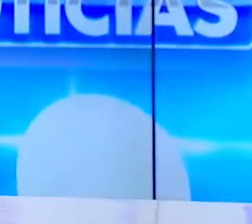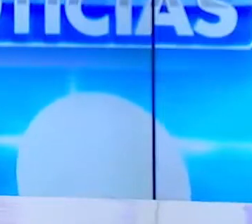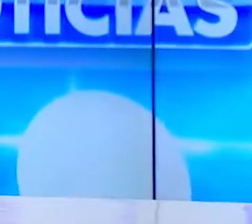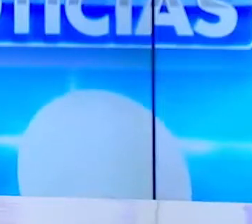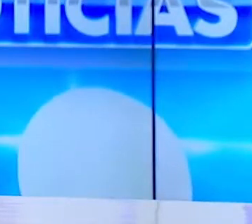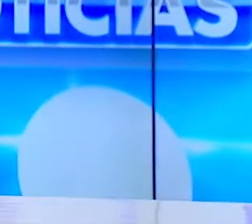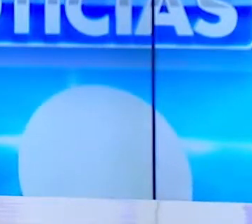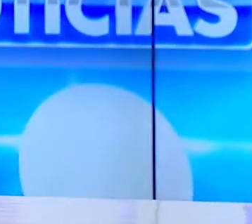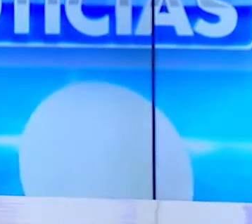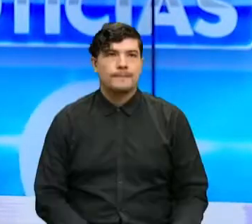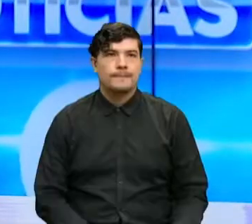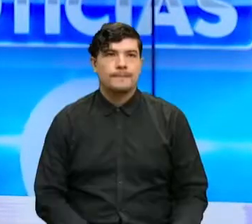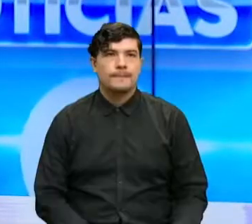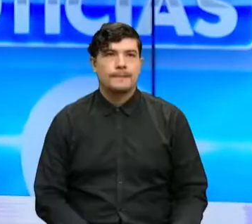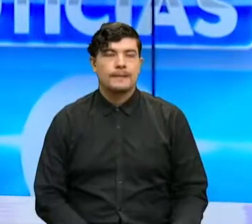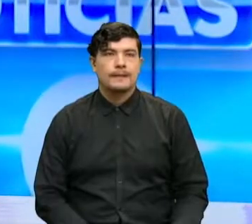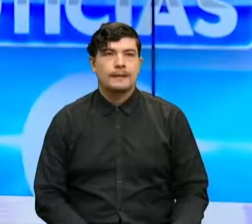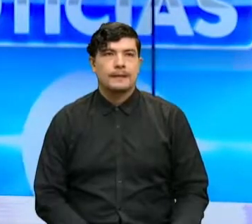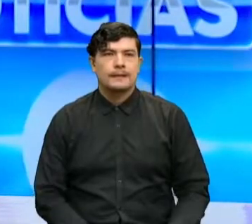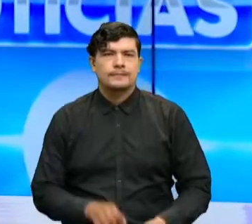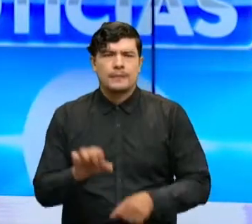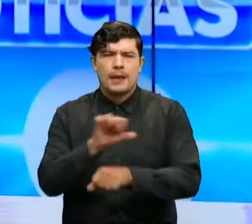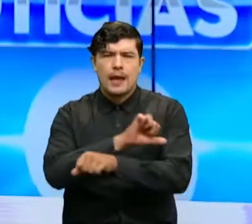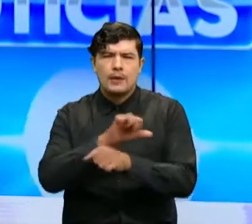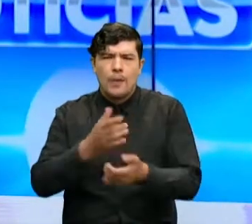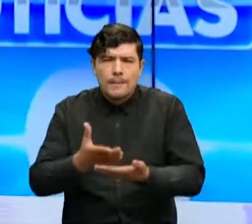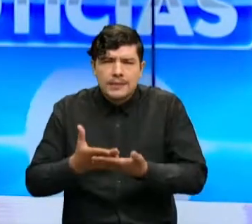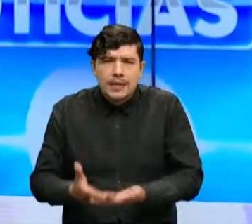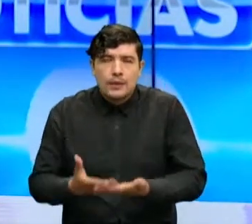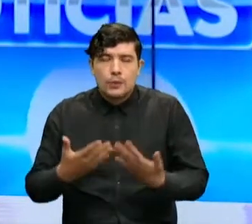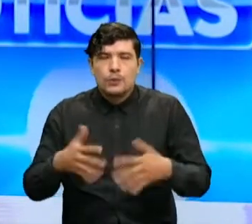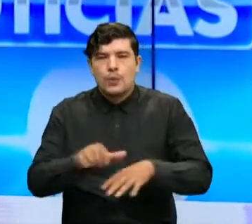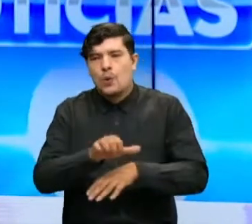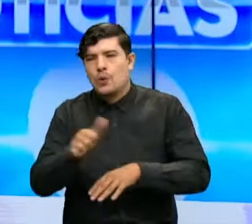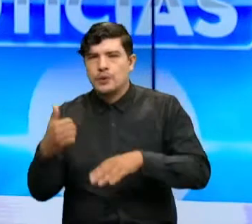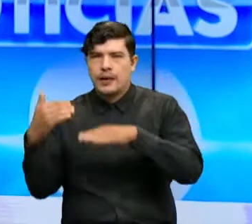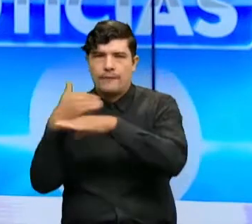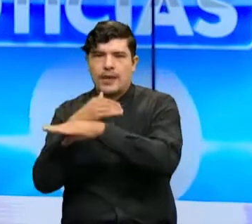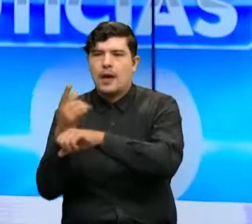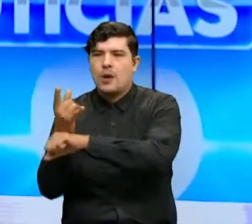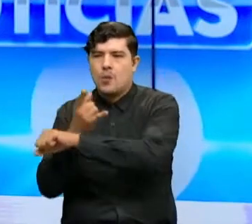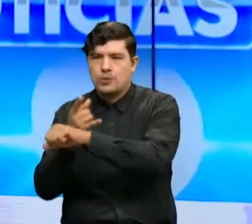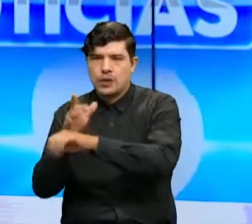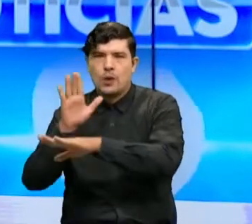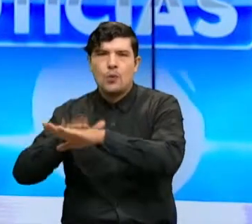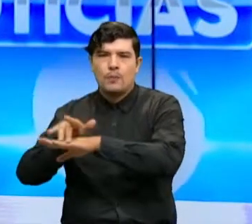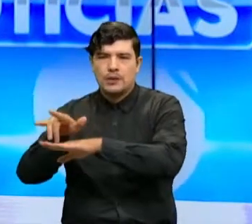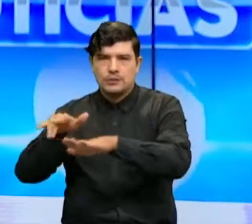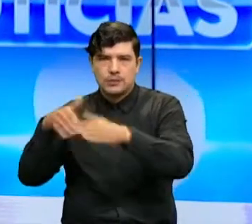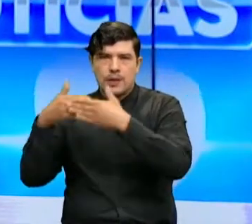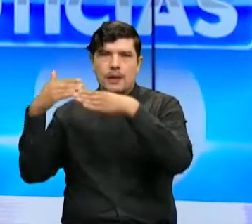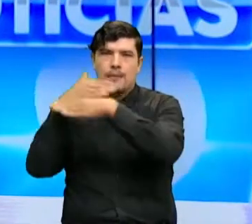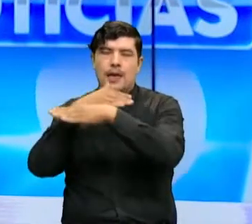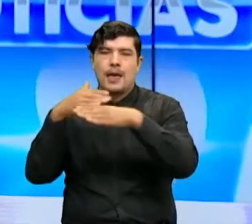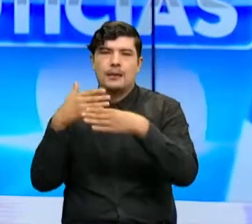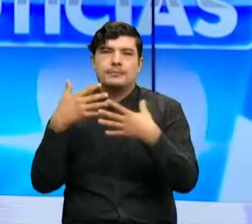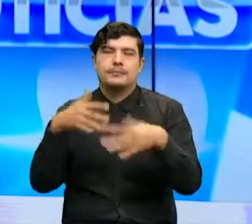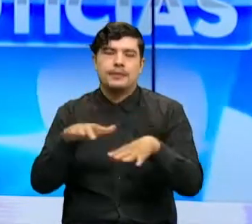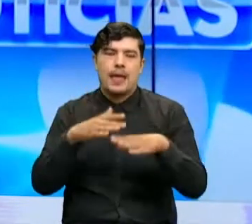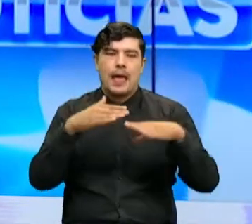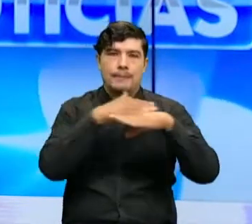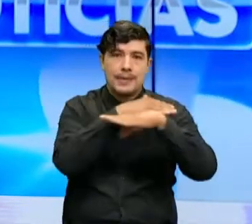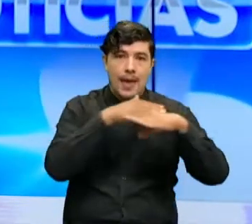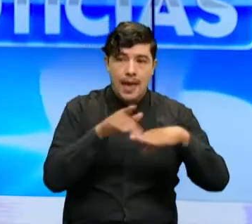Vehículos de carga pesada deben tomar vías alternas debido a los bloqueos por el paro nacional. Sin embargo, ya se presentan algunos daños que a la